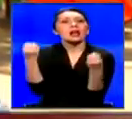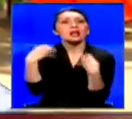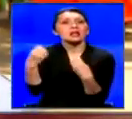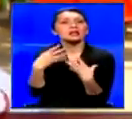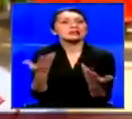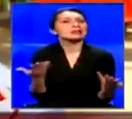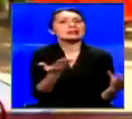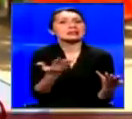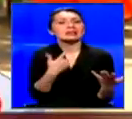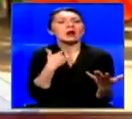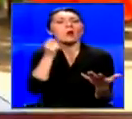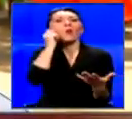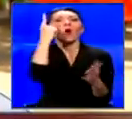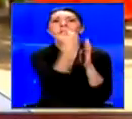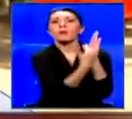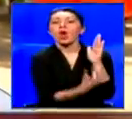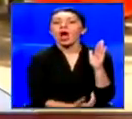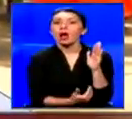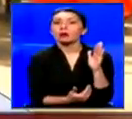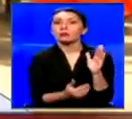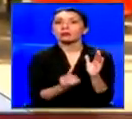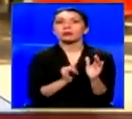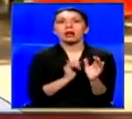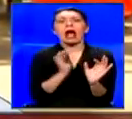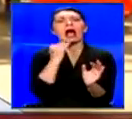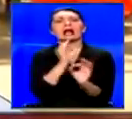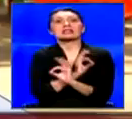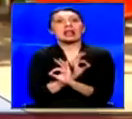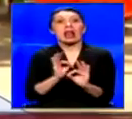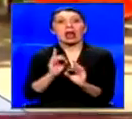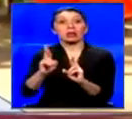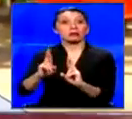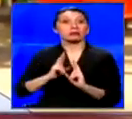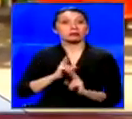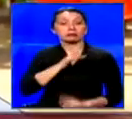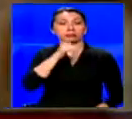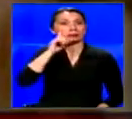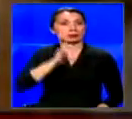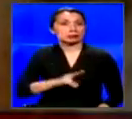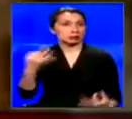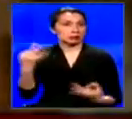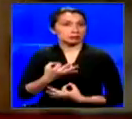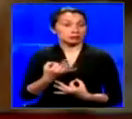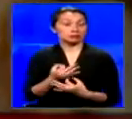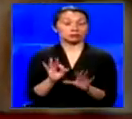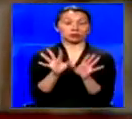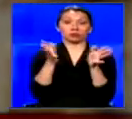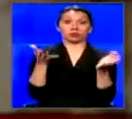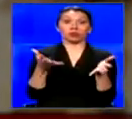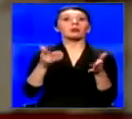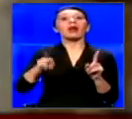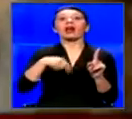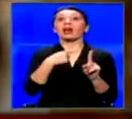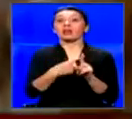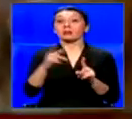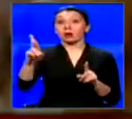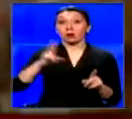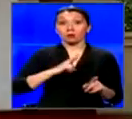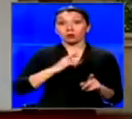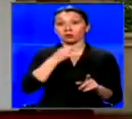capacitación, cuál era el programa. Casi nada me pudieron explicar. está sorprendida y es que además la respuesta